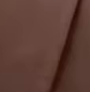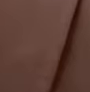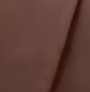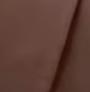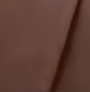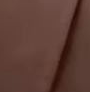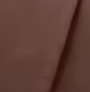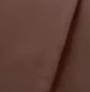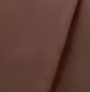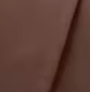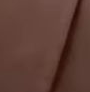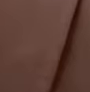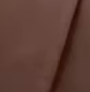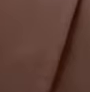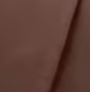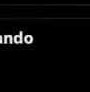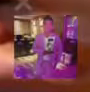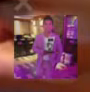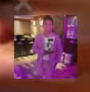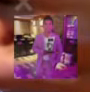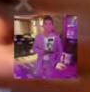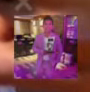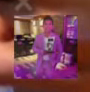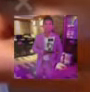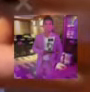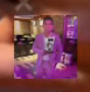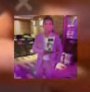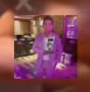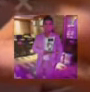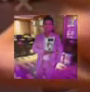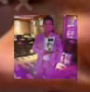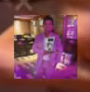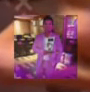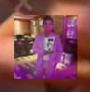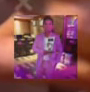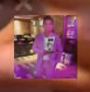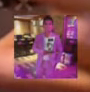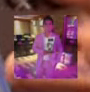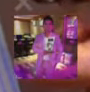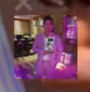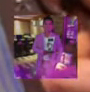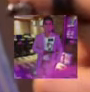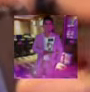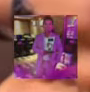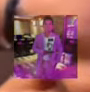la presidenta Claudia shb no no yo no vivo